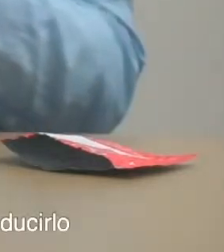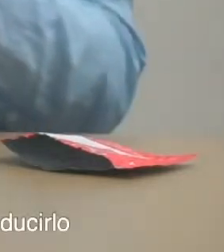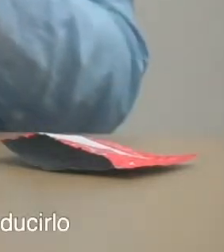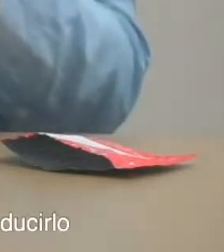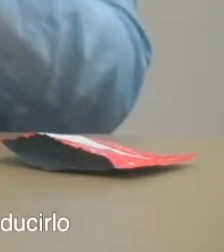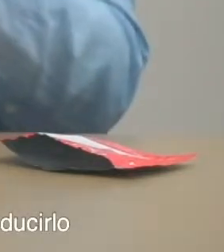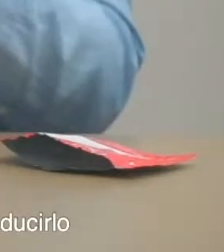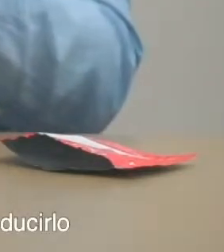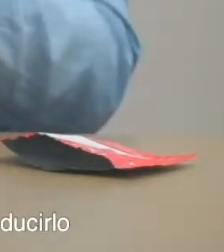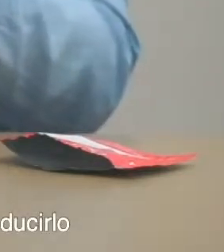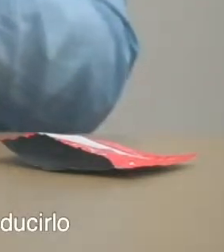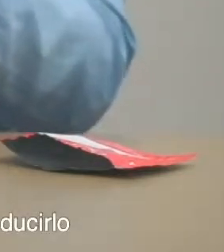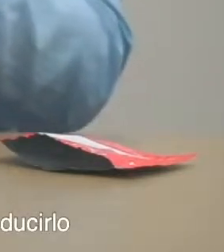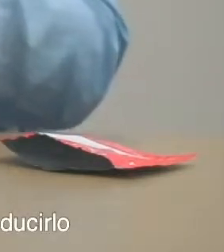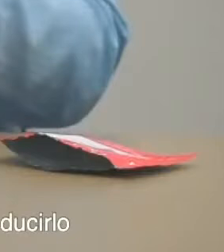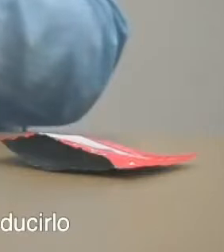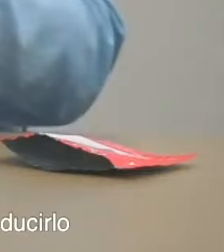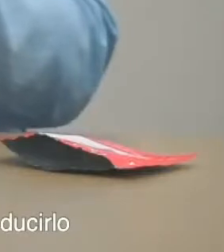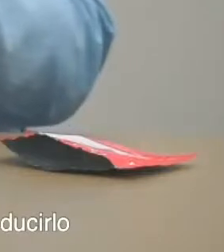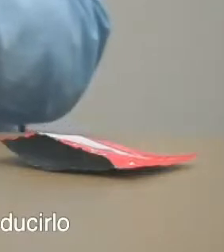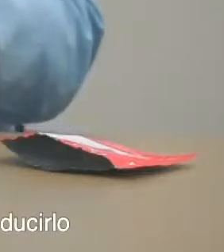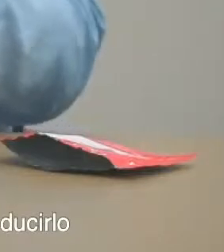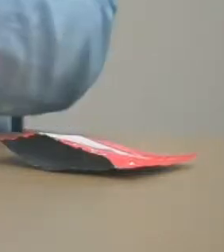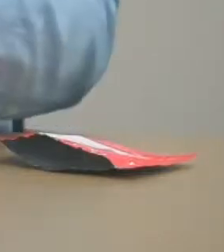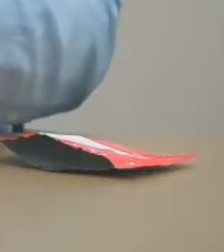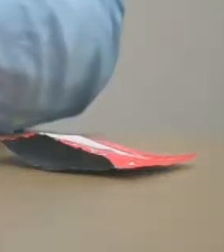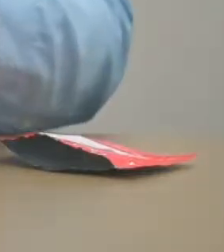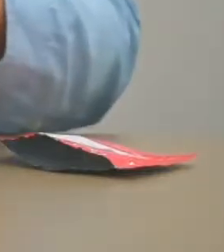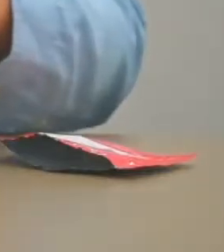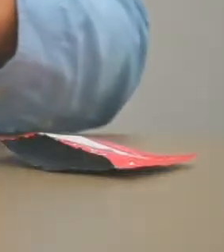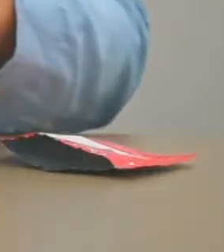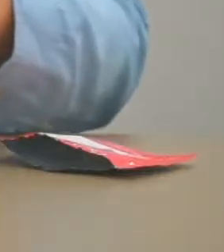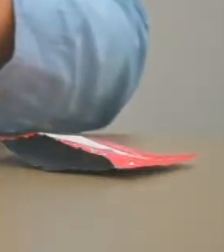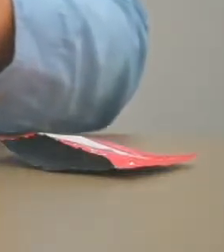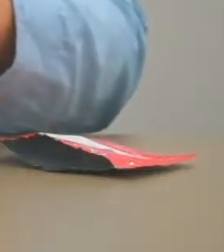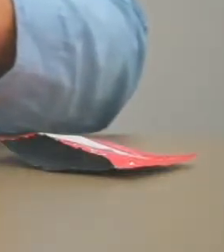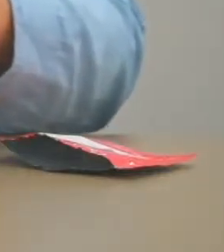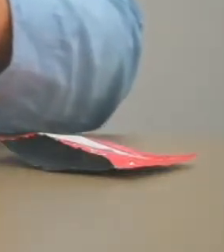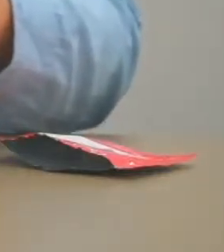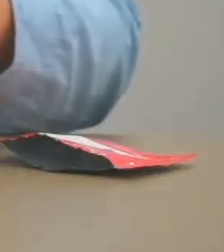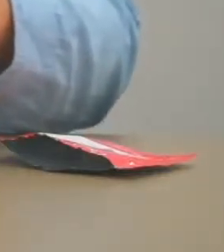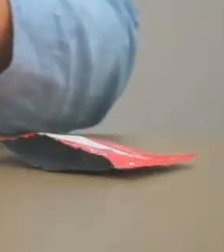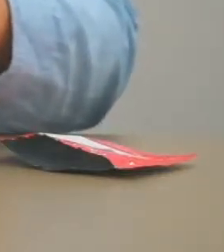Tómalo con tu mano y aprieta el anillo para poder introducirlo.